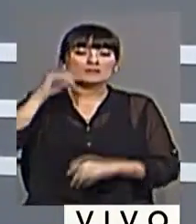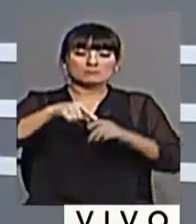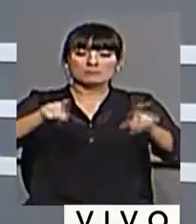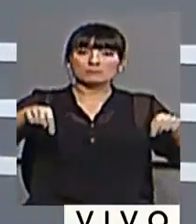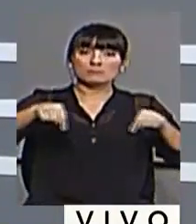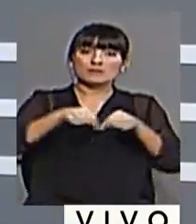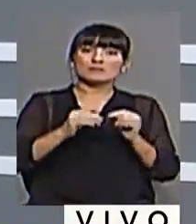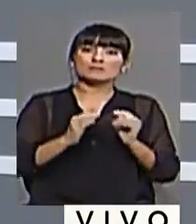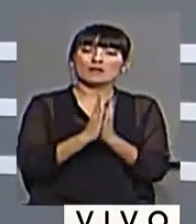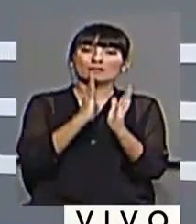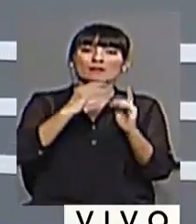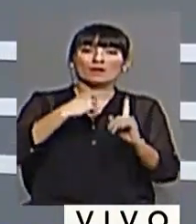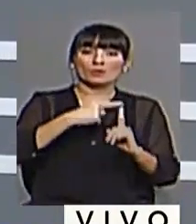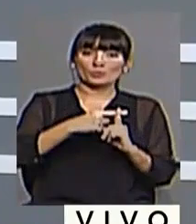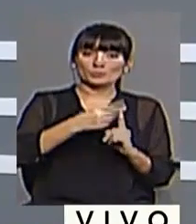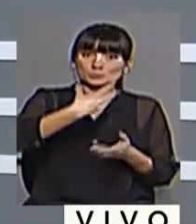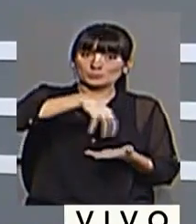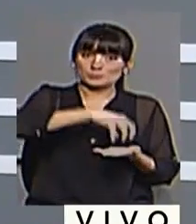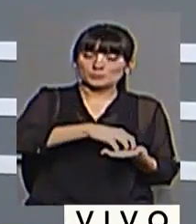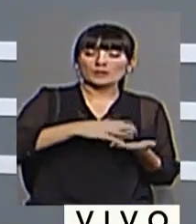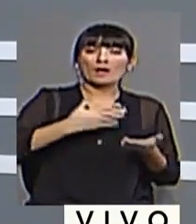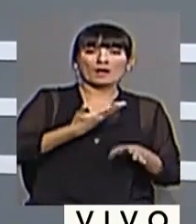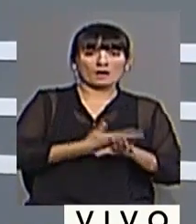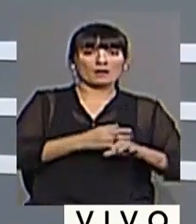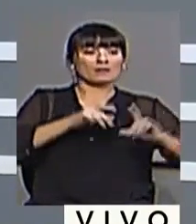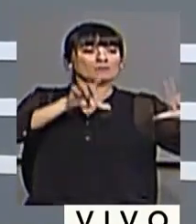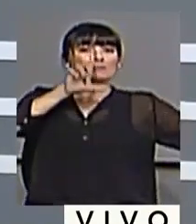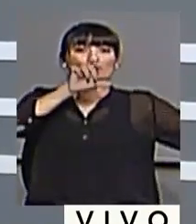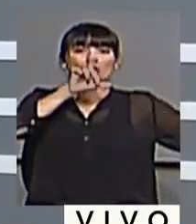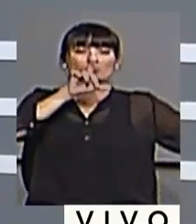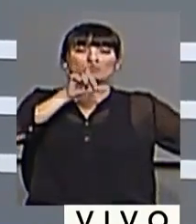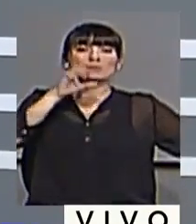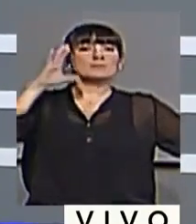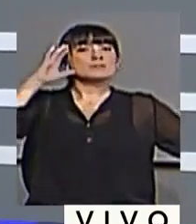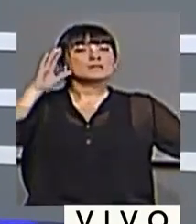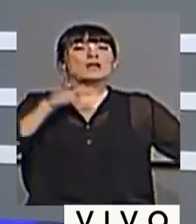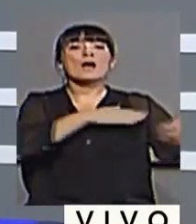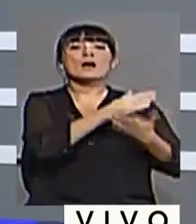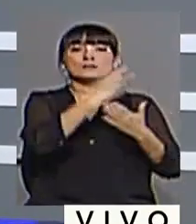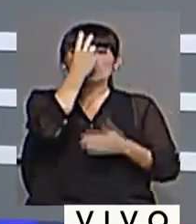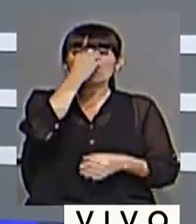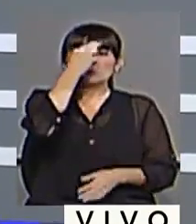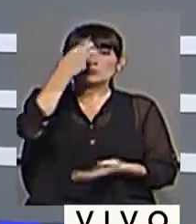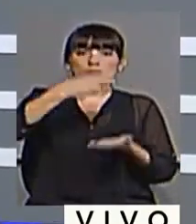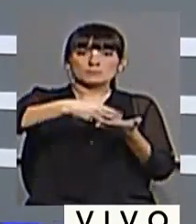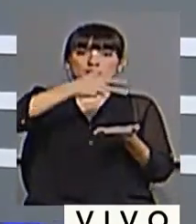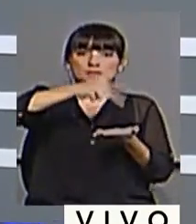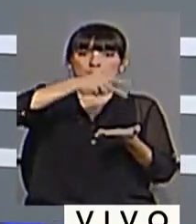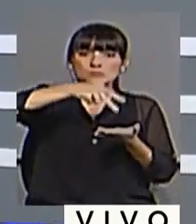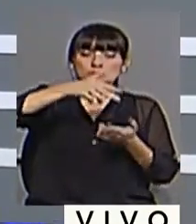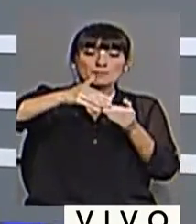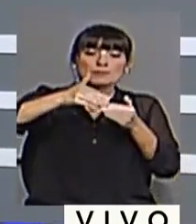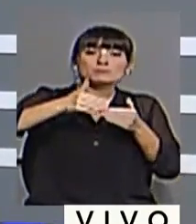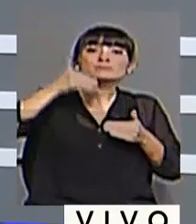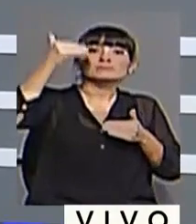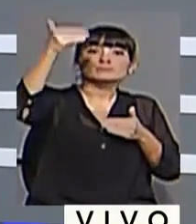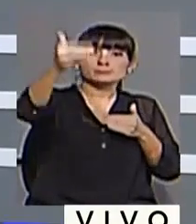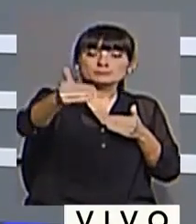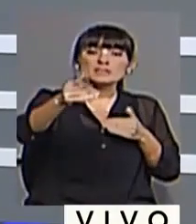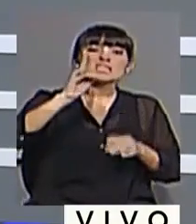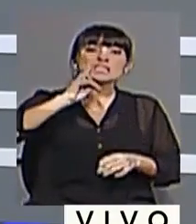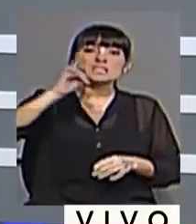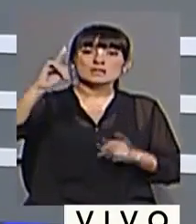en Pichilemu. Hay una foto grande de la presidenta Bachelet, estaré hasta marzo del 2018. Pero nuestro adversario hacia adelante es